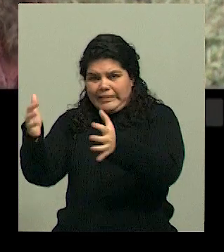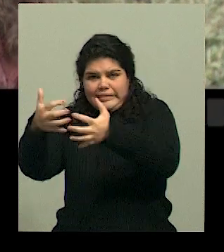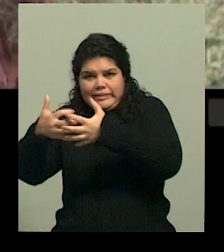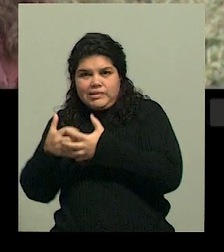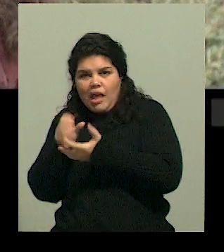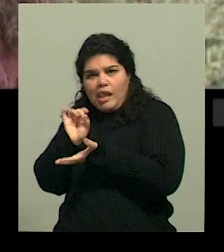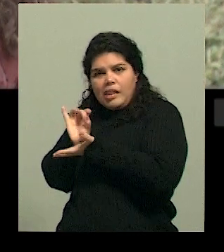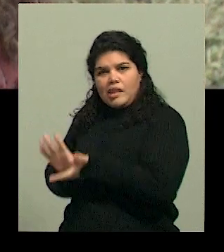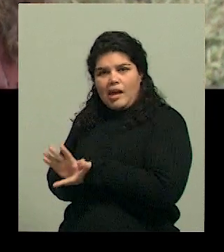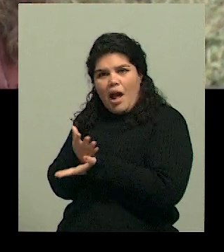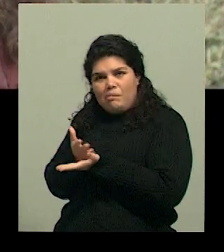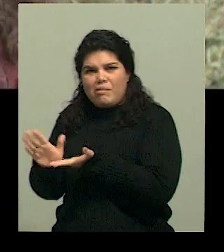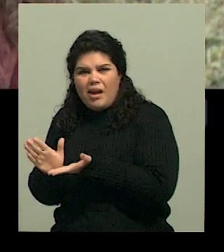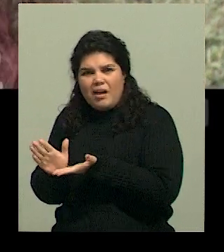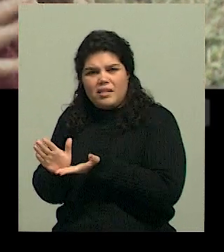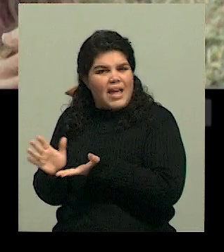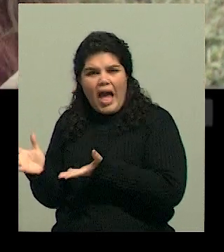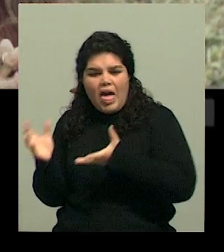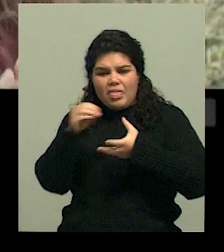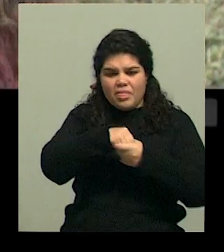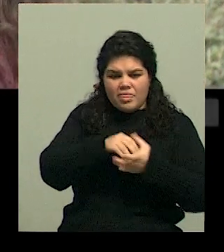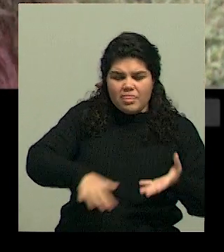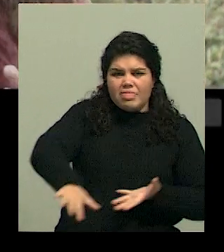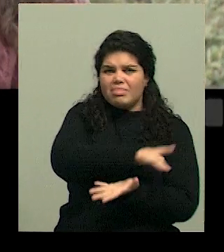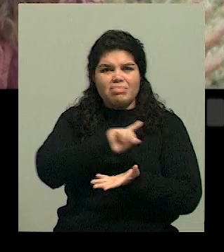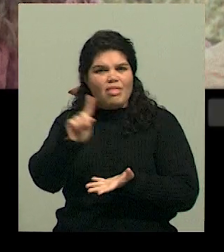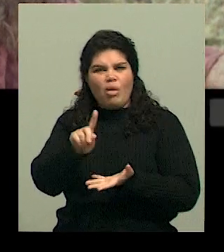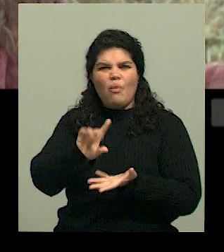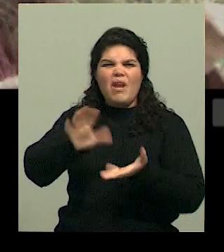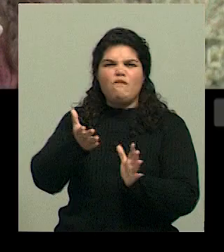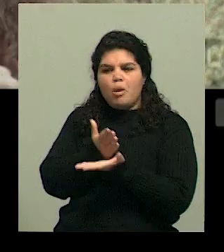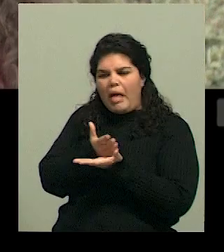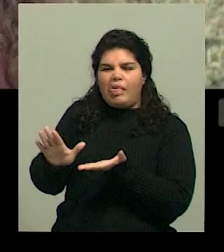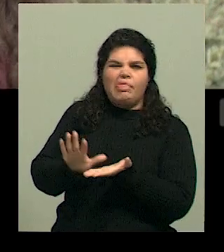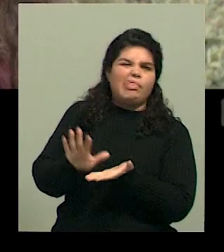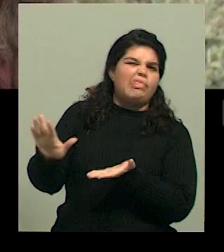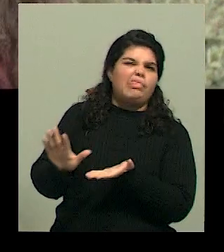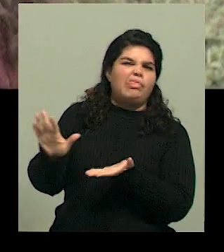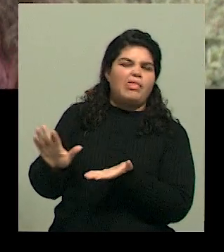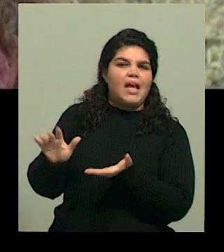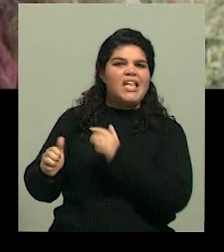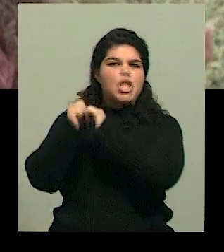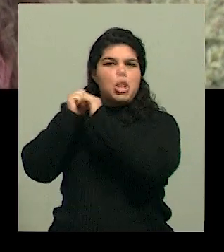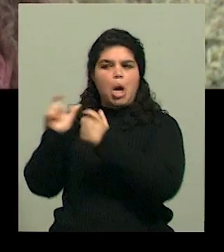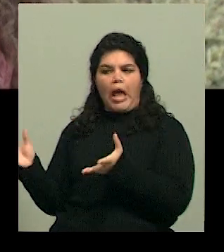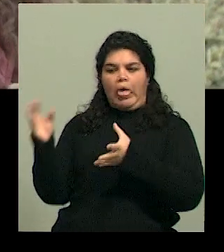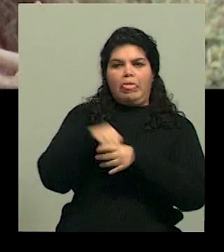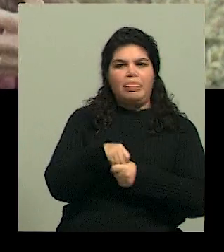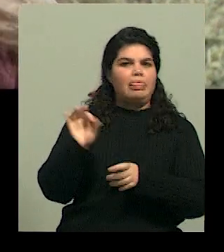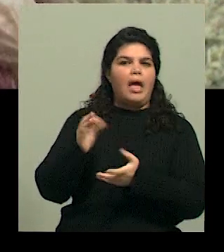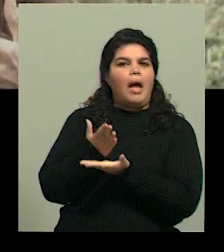indica anteriormente, invisibilizados, como dejados de lado por la historia. Ahora hay